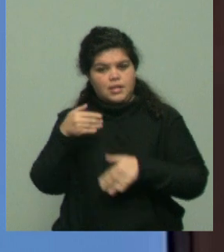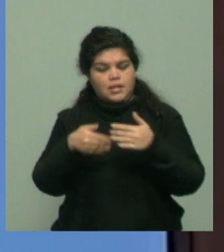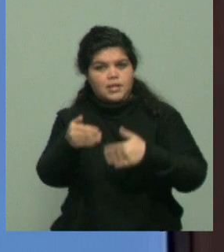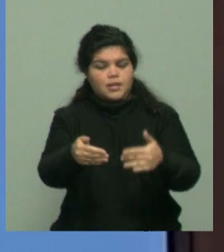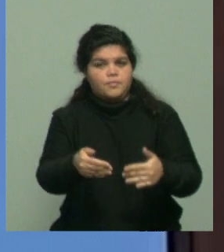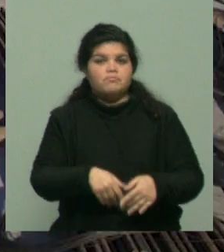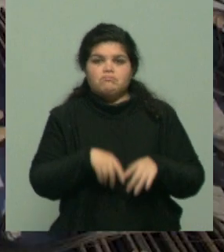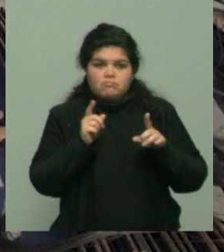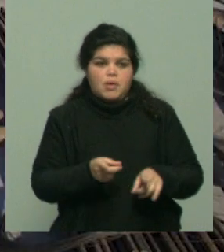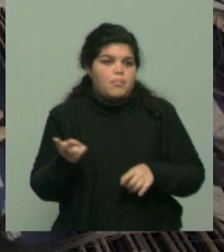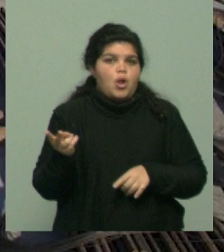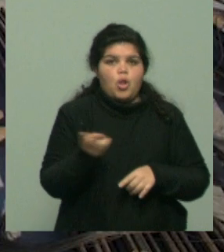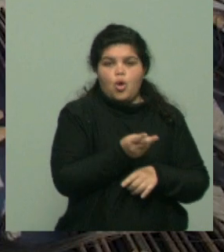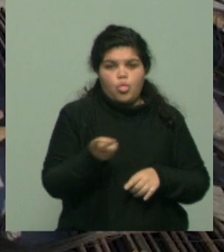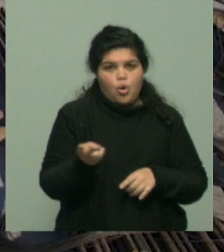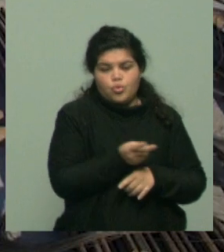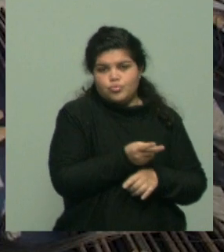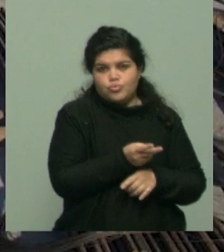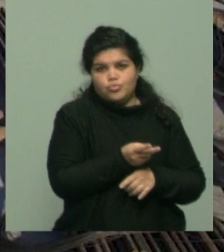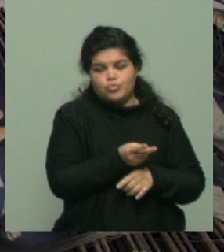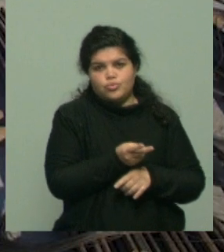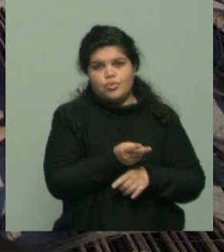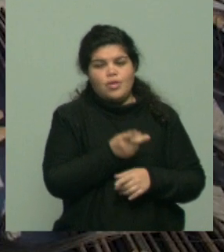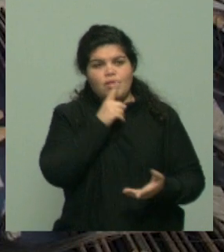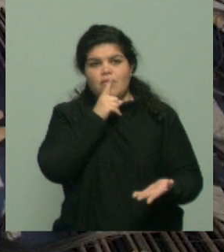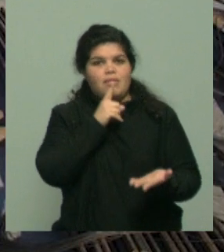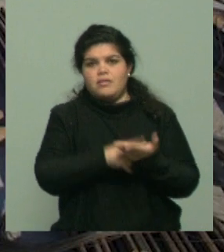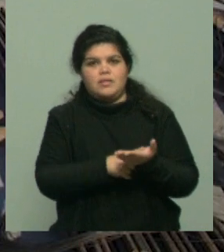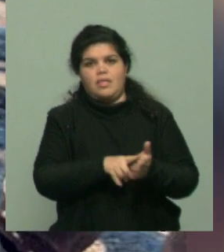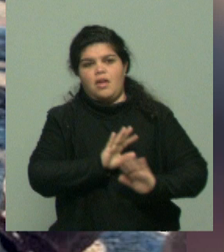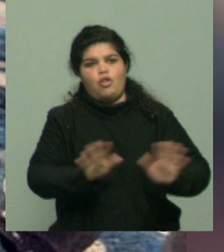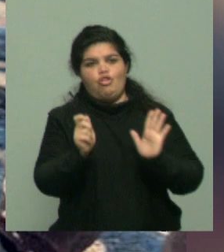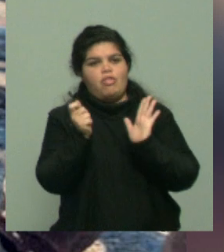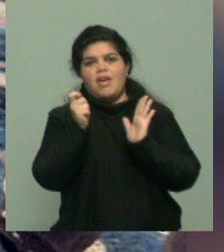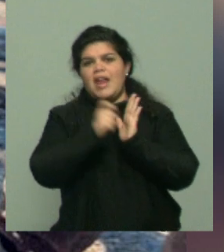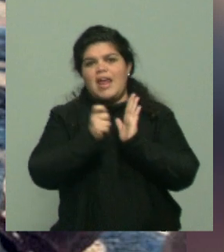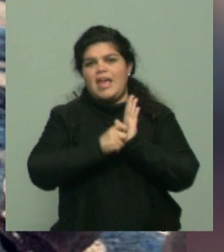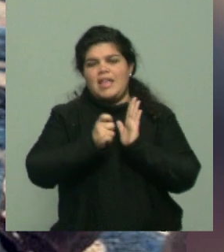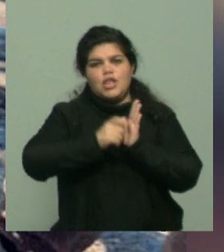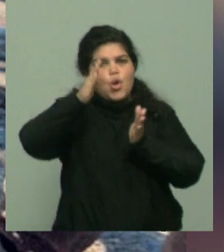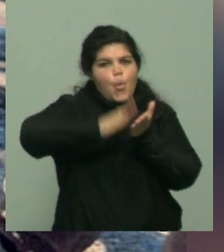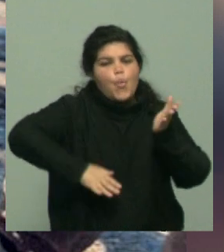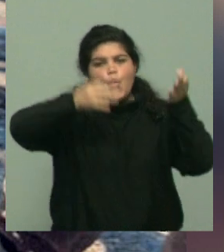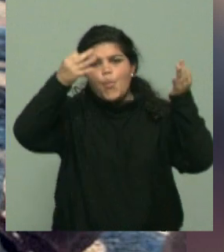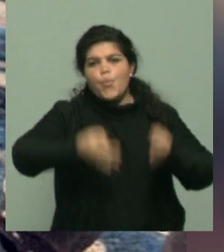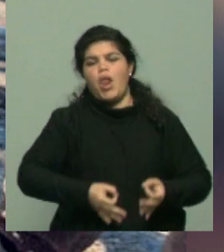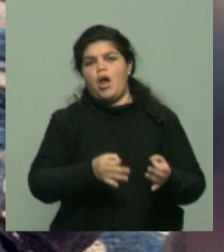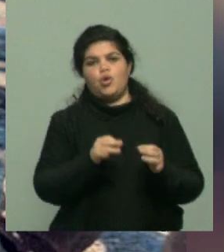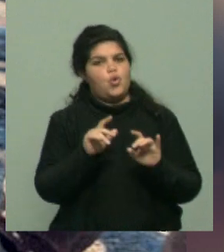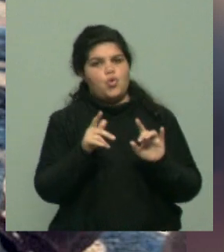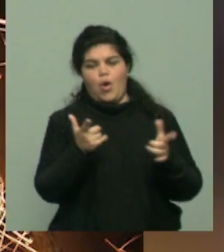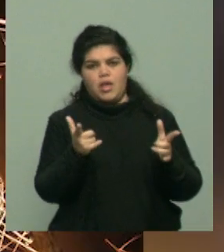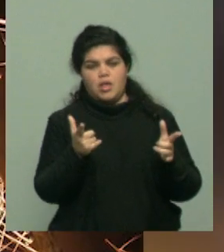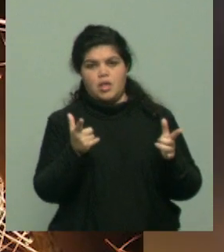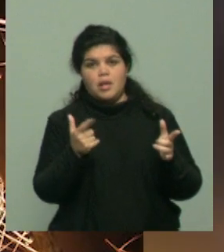como el trabajador, a veces ambos están interesados en que no se registre la relación de trabajo porque el trabajador prefiere recibir 100 pesos en lugar de